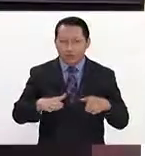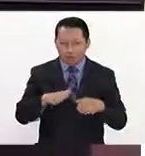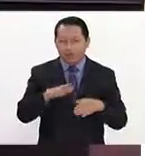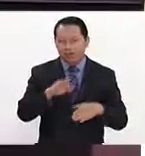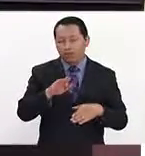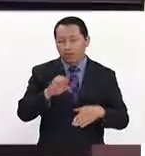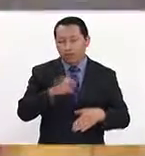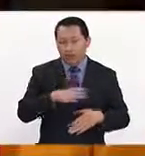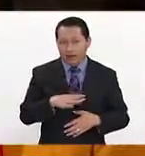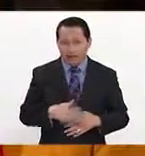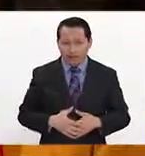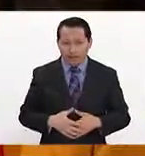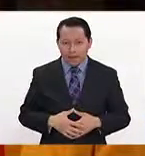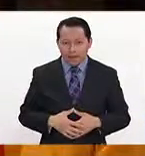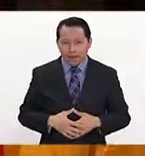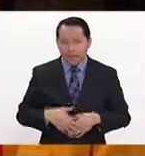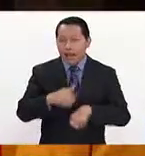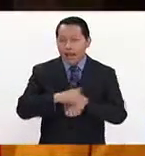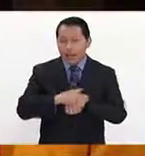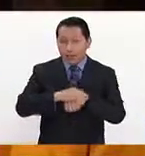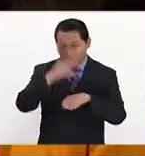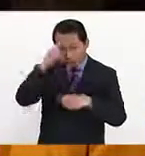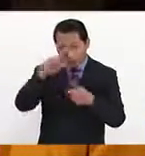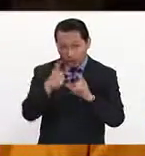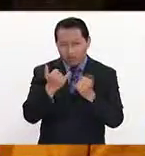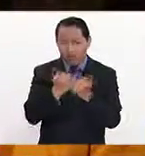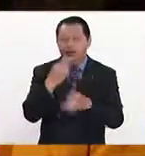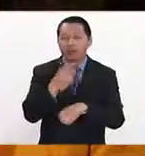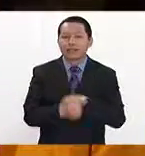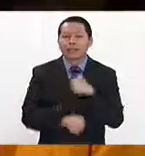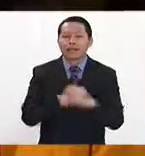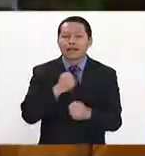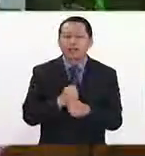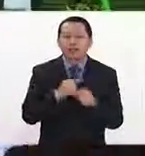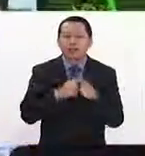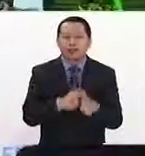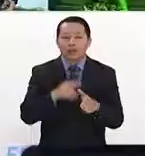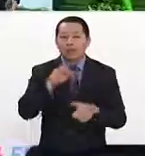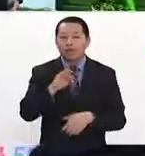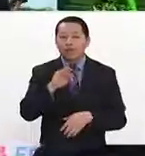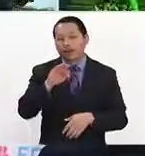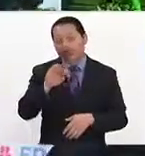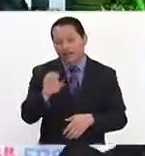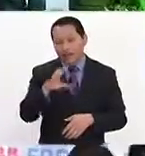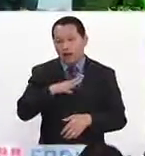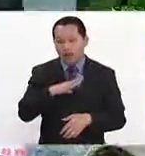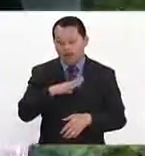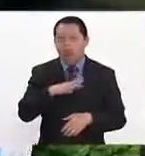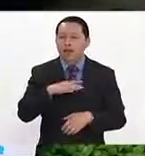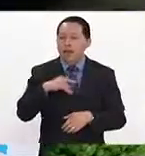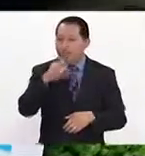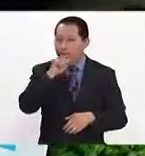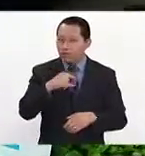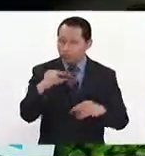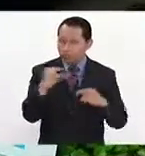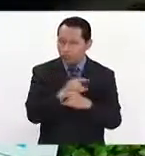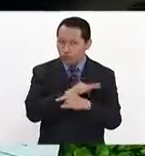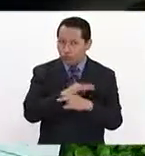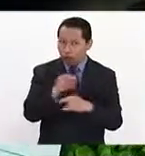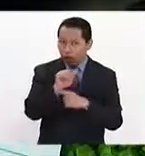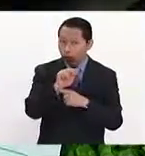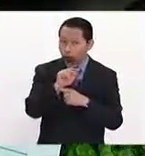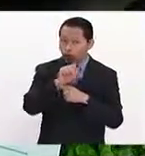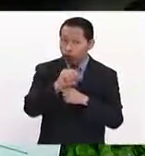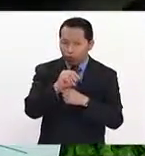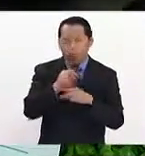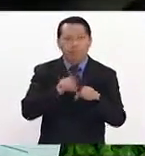Fórmula E. Amigos de México al Día, por tercer año consecutivo, la Fórmula E vuelve al Autódromo Hermanos Rodríguez. Será el 3